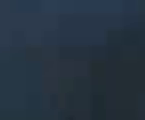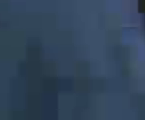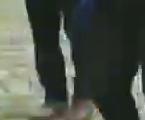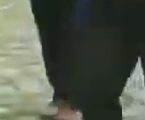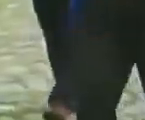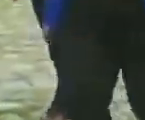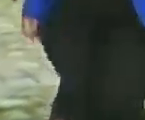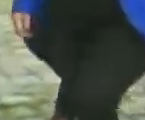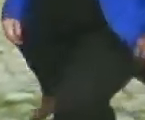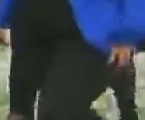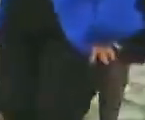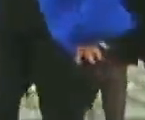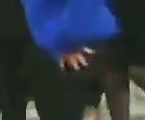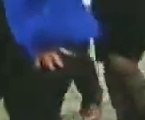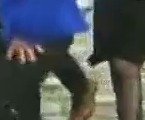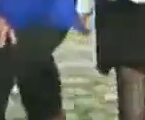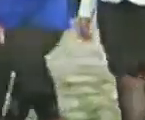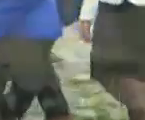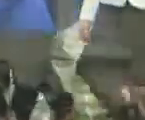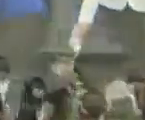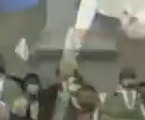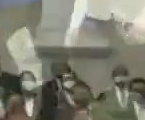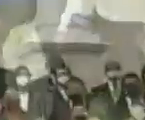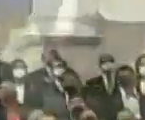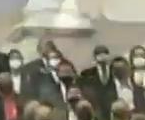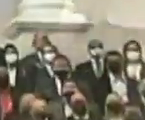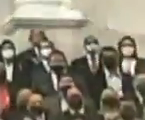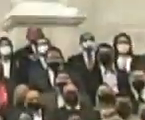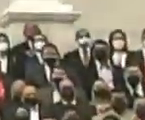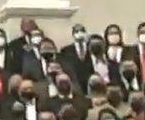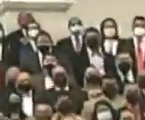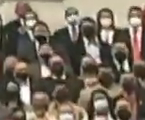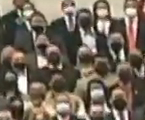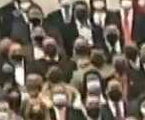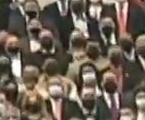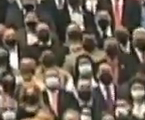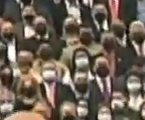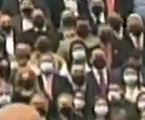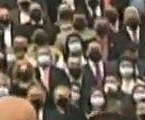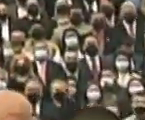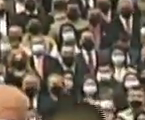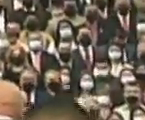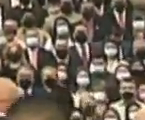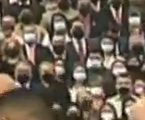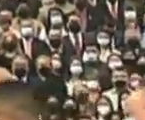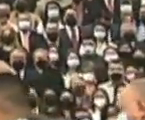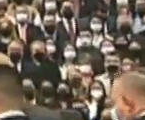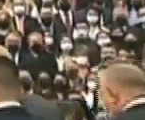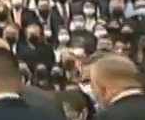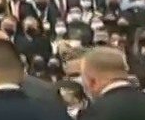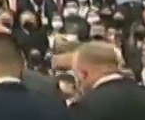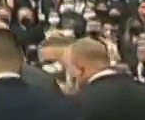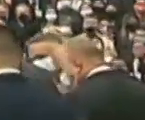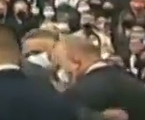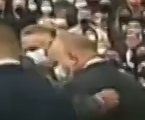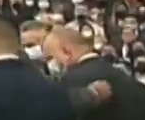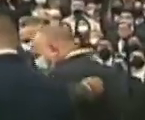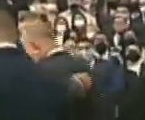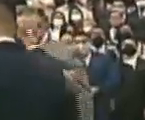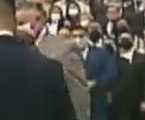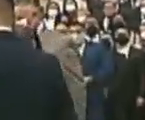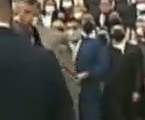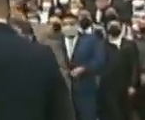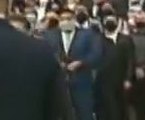Varela, la segunda vicepresidenta Vanessa Montero, la secretaria de la Asamblea Nacional, Rosalba Díaz, y